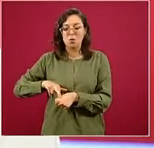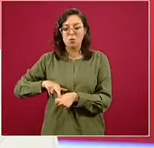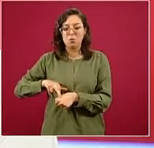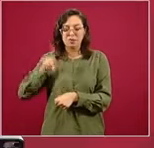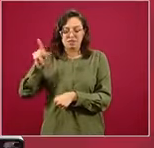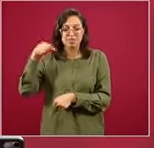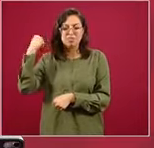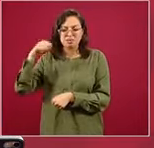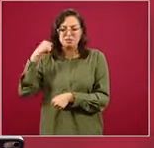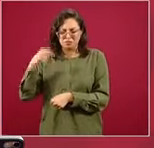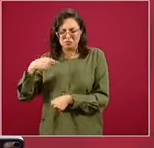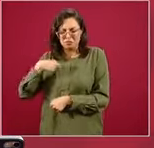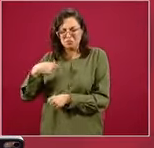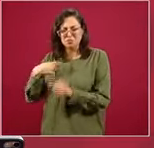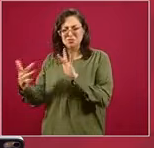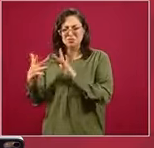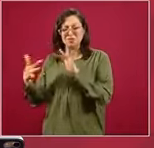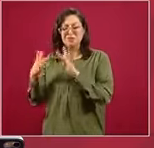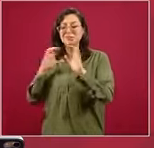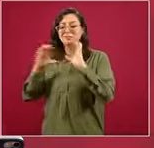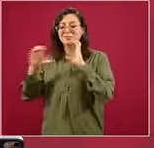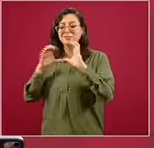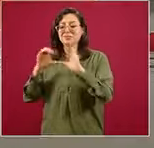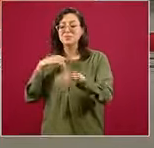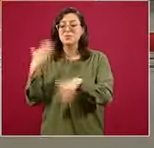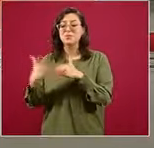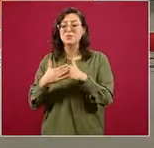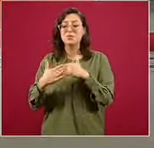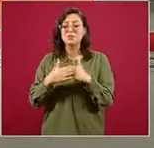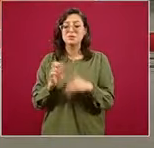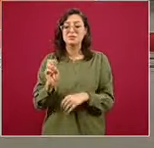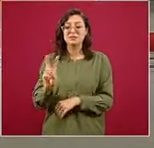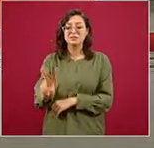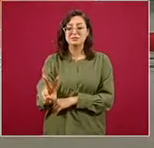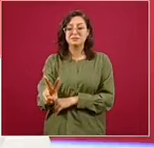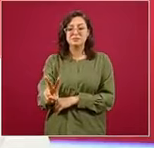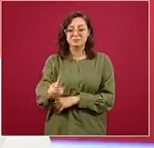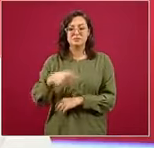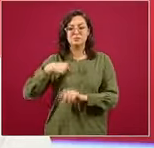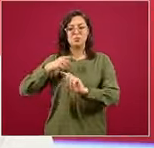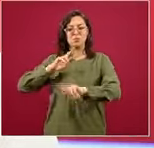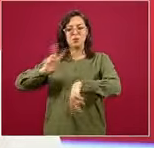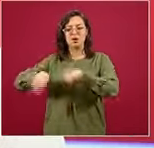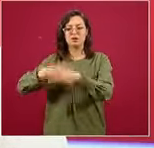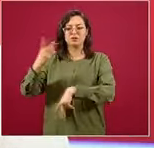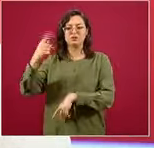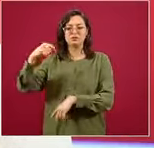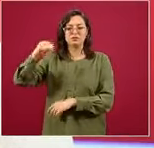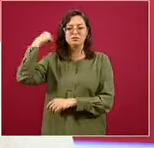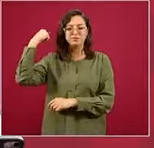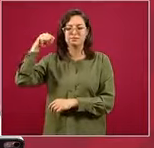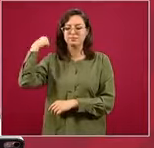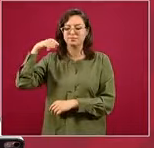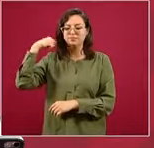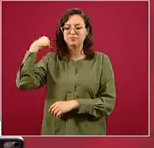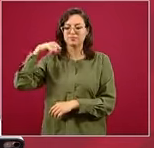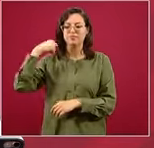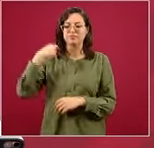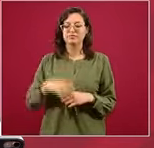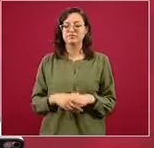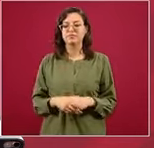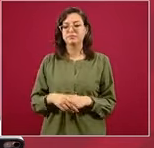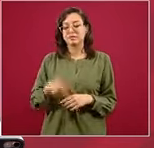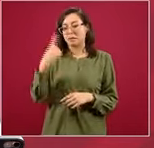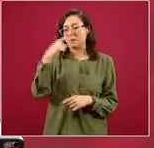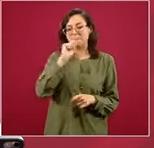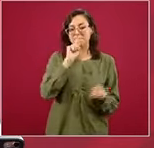de Tabasco, porque el próximo viernes queremos ir a Tabasco a presentar la